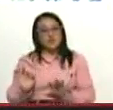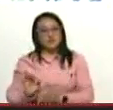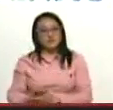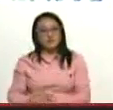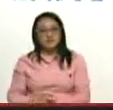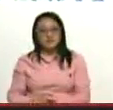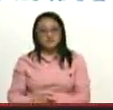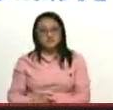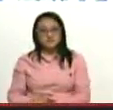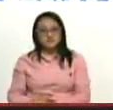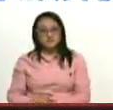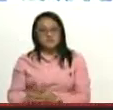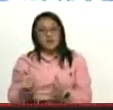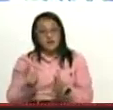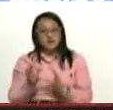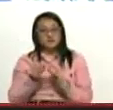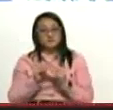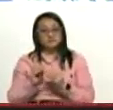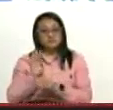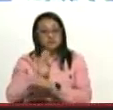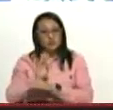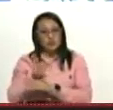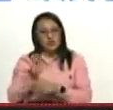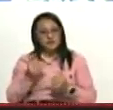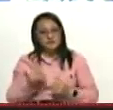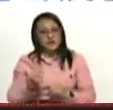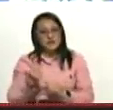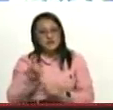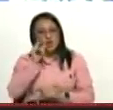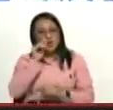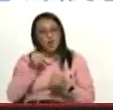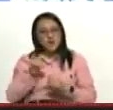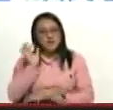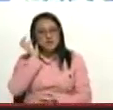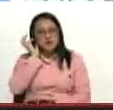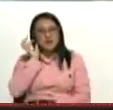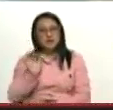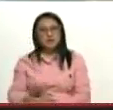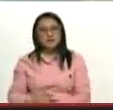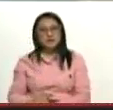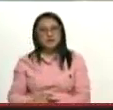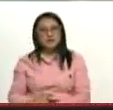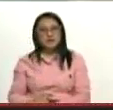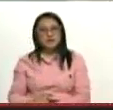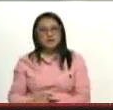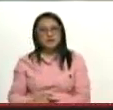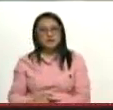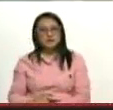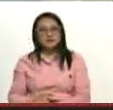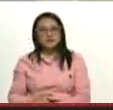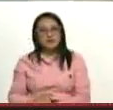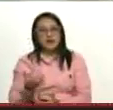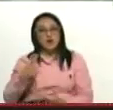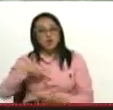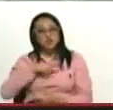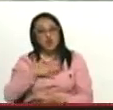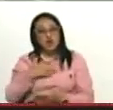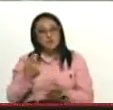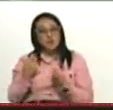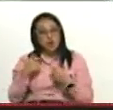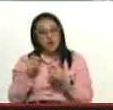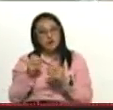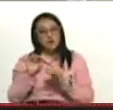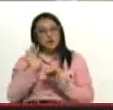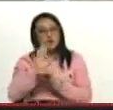para lograr criar a ese hijo y esa hija que intentamos crear que